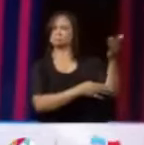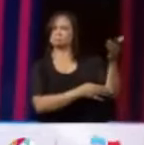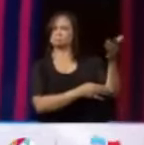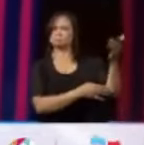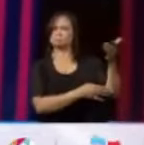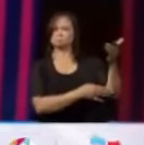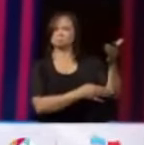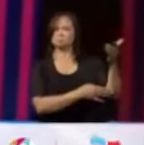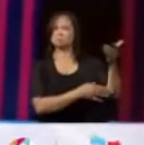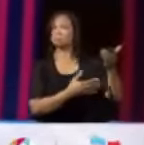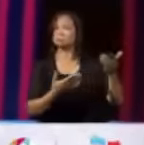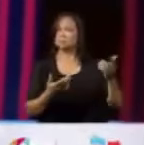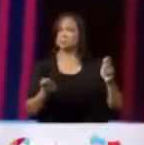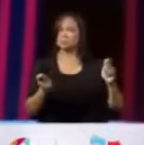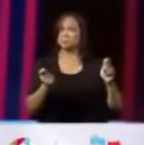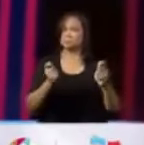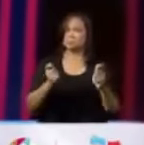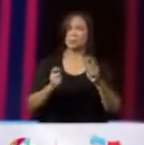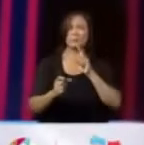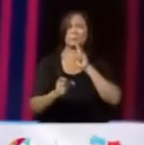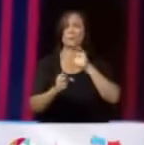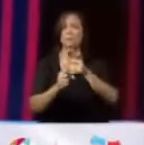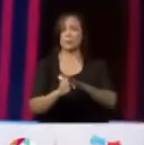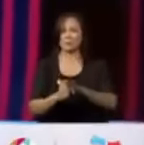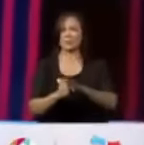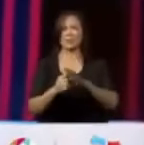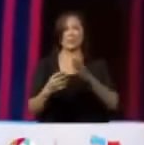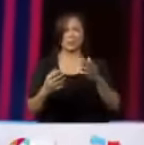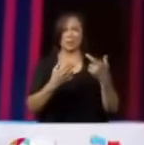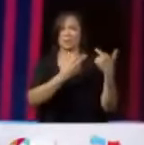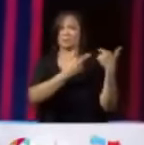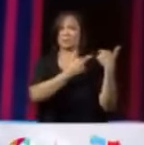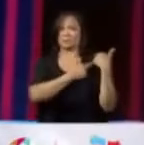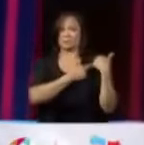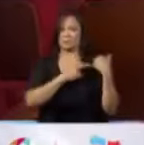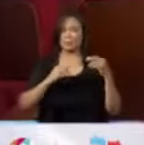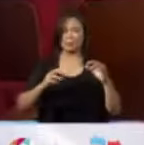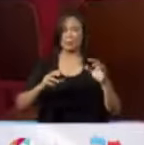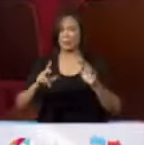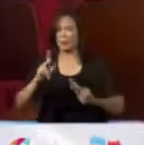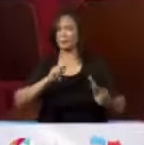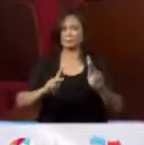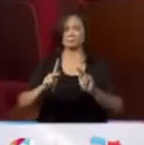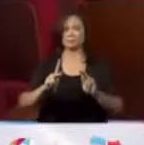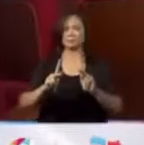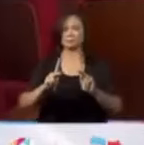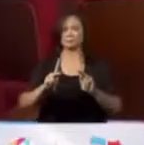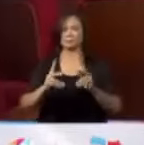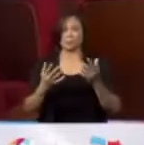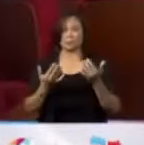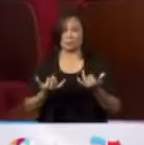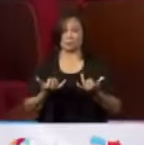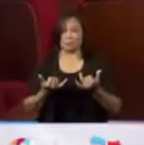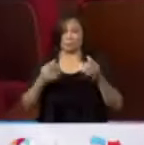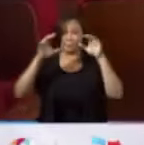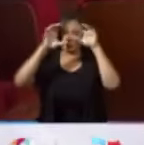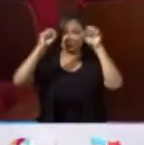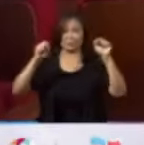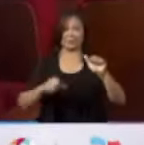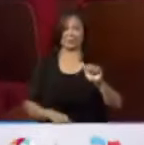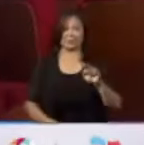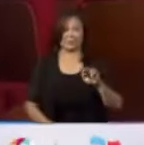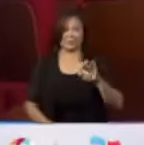pueblo dominicano, transformando sus promesas en un compromiso con la ciudadanía. Como actual presidente de